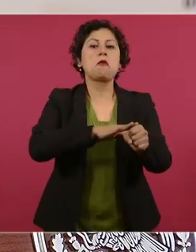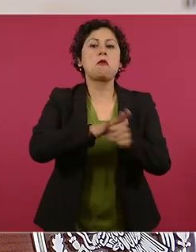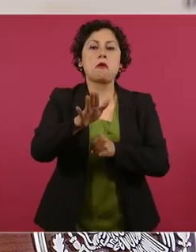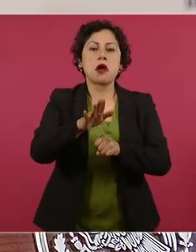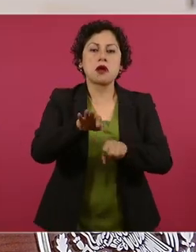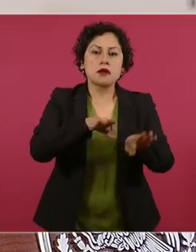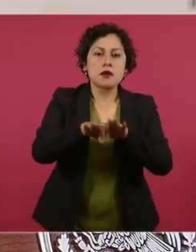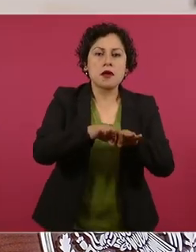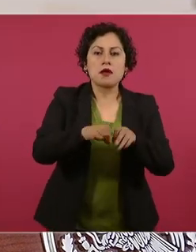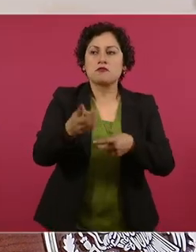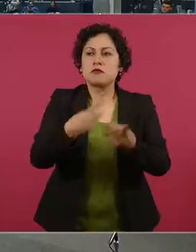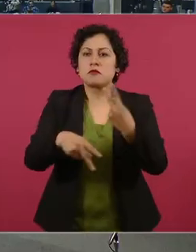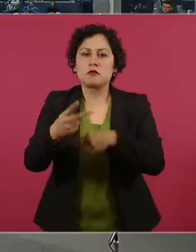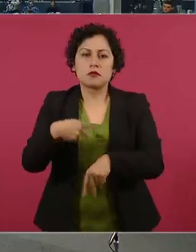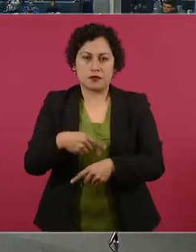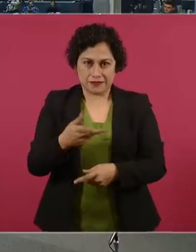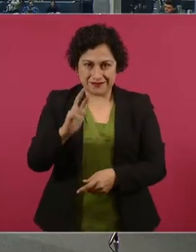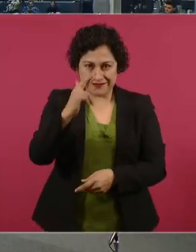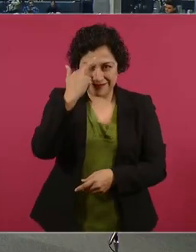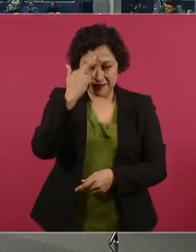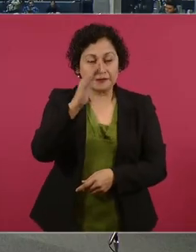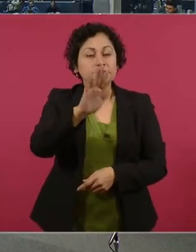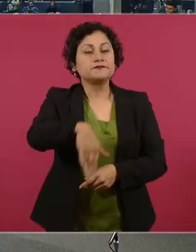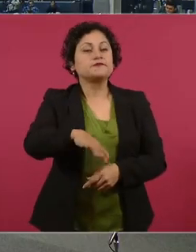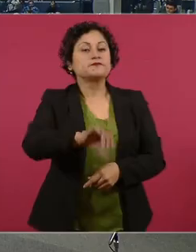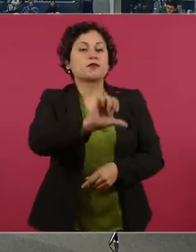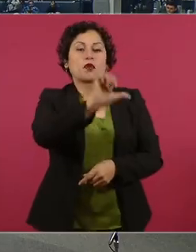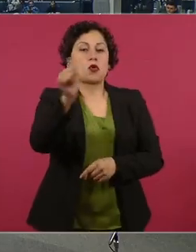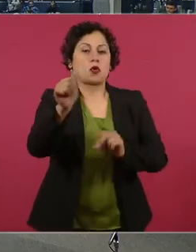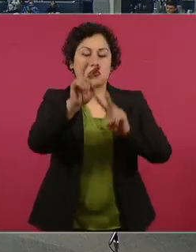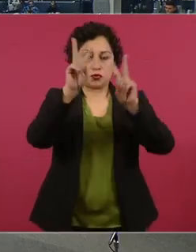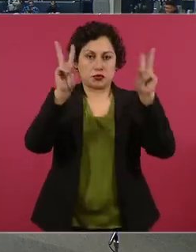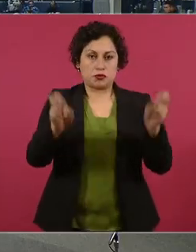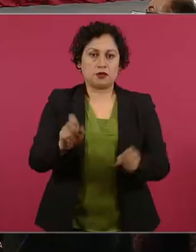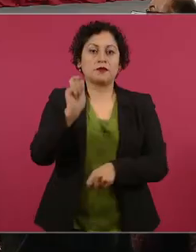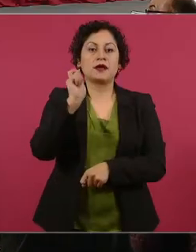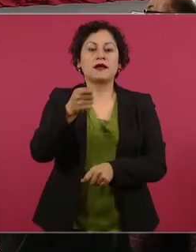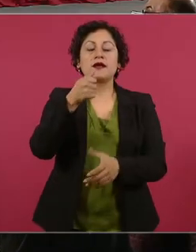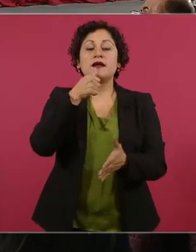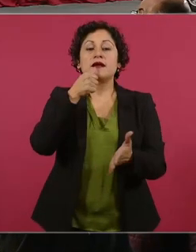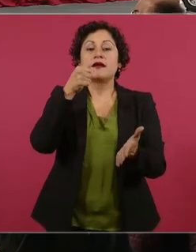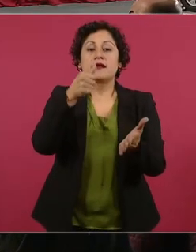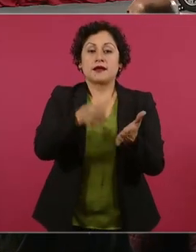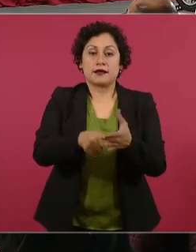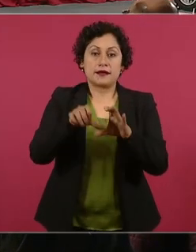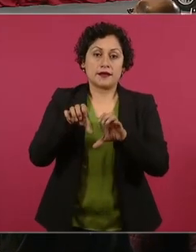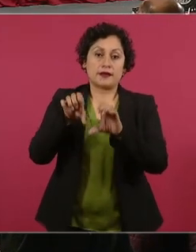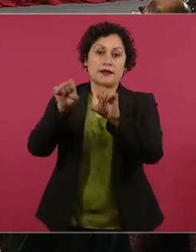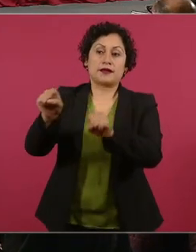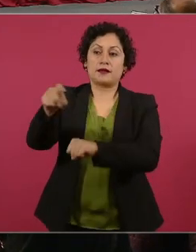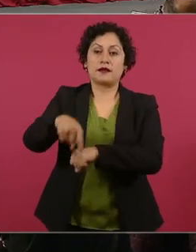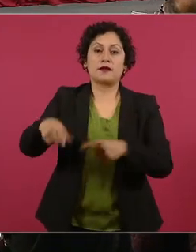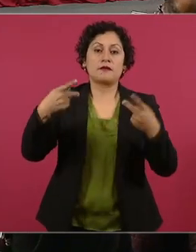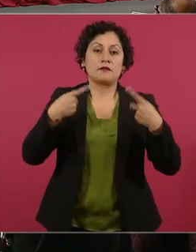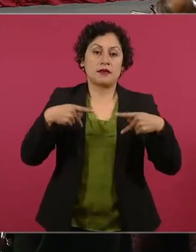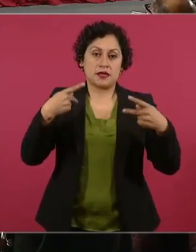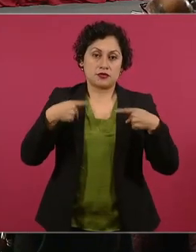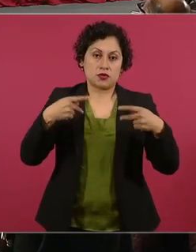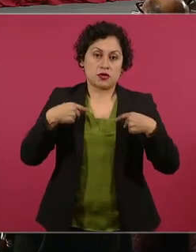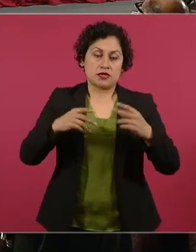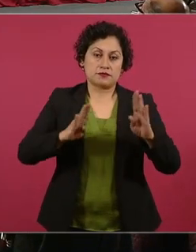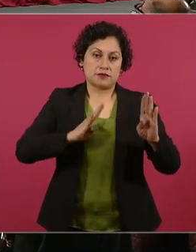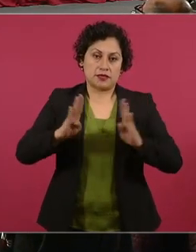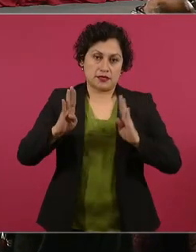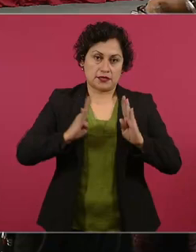Presidente, en otro tema, del asunto de las nuevas órdenes de aprehensión en contra de los militares por el caso Ayotzinapa, sale la